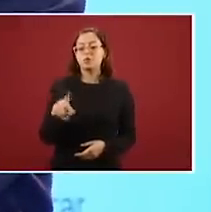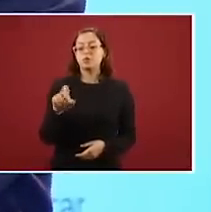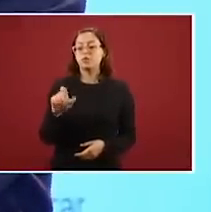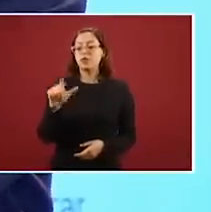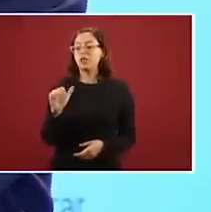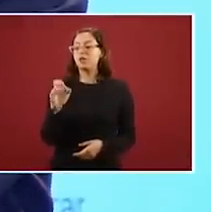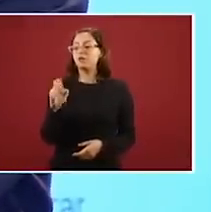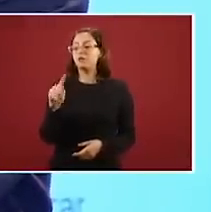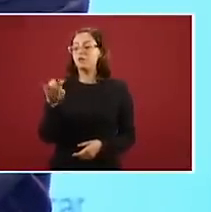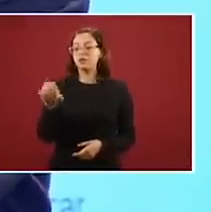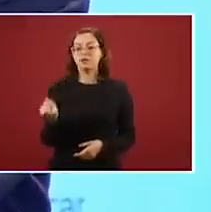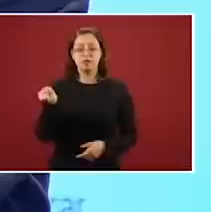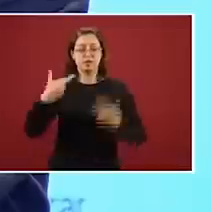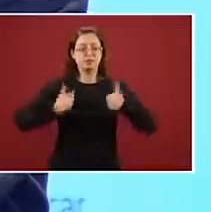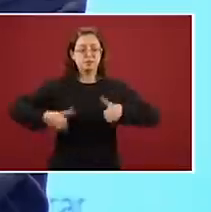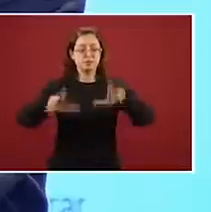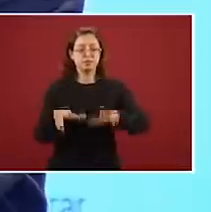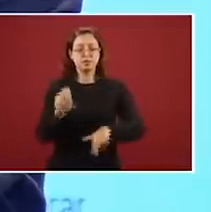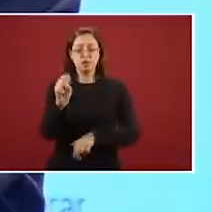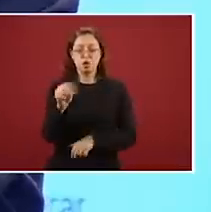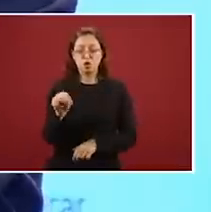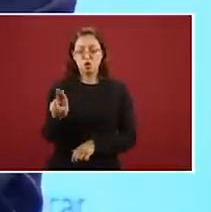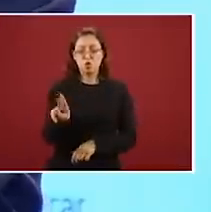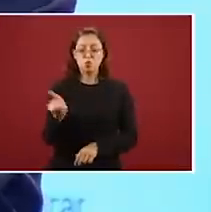ONU, sería